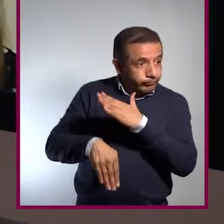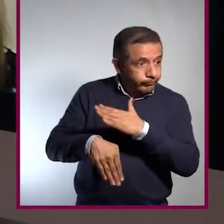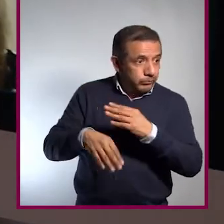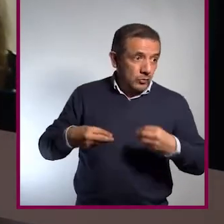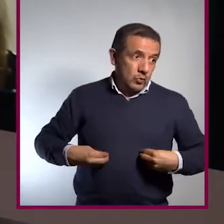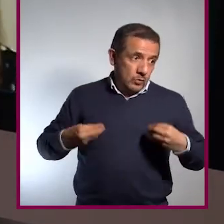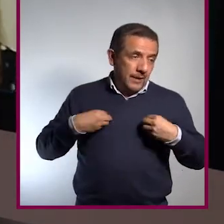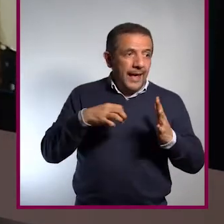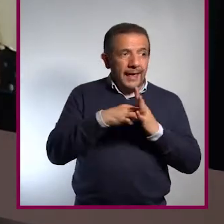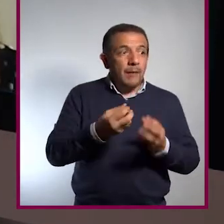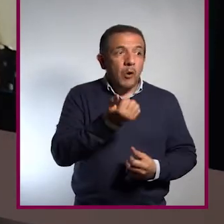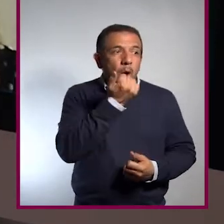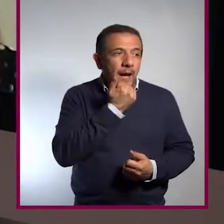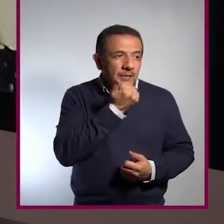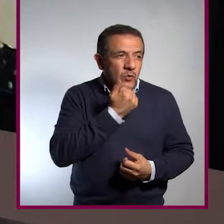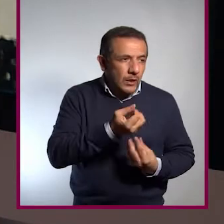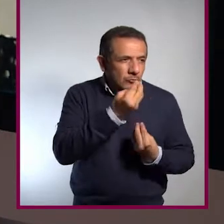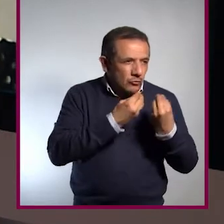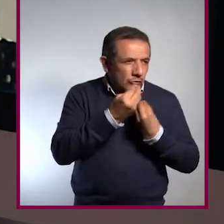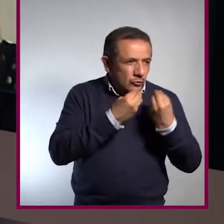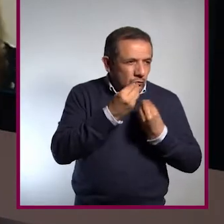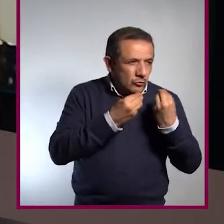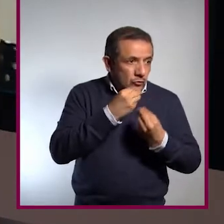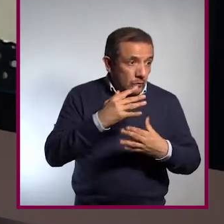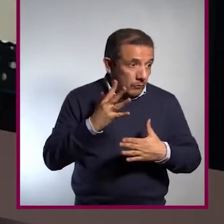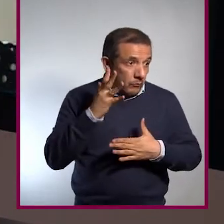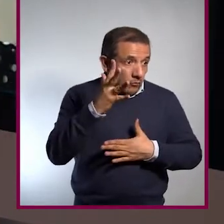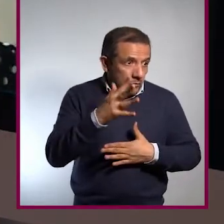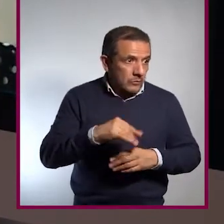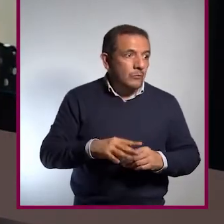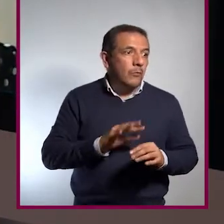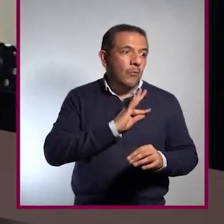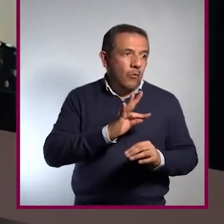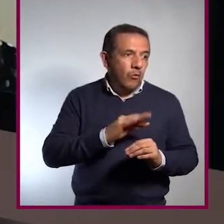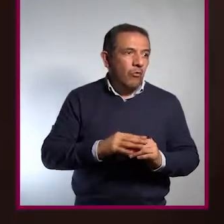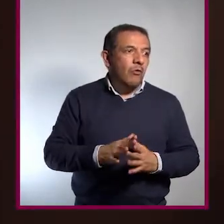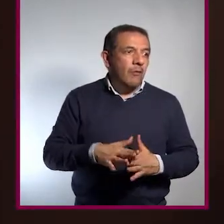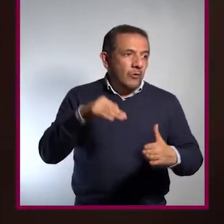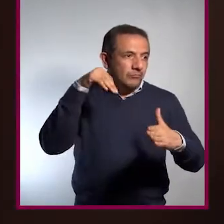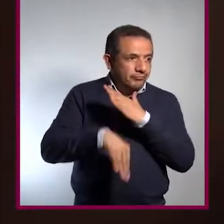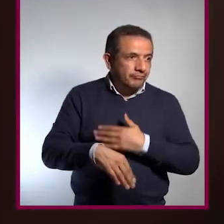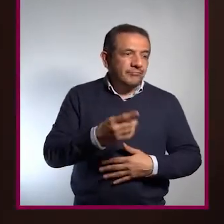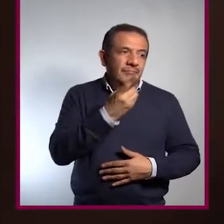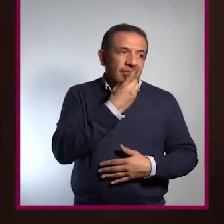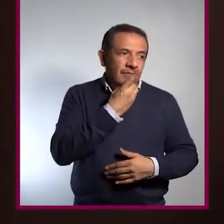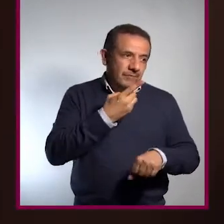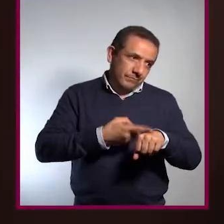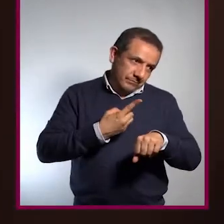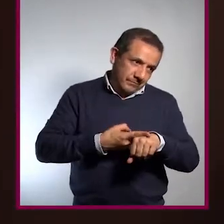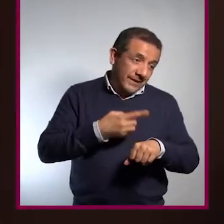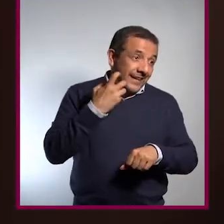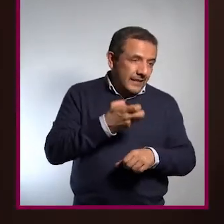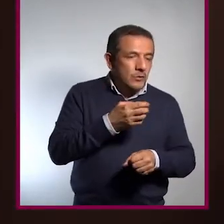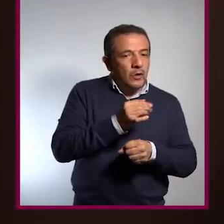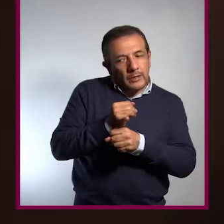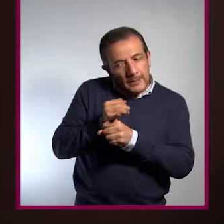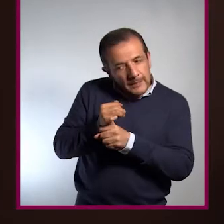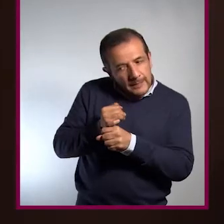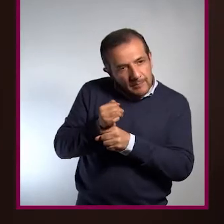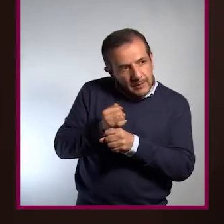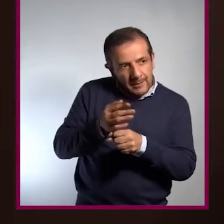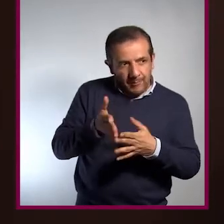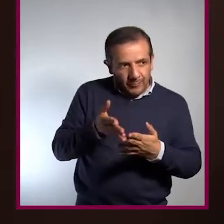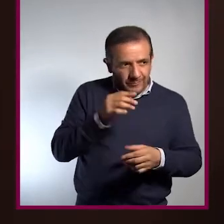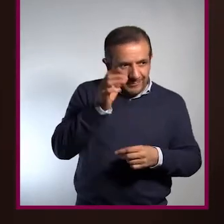vida sedentaria, eso nos incrementa el riesgo de padecer diabetes, por ejemplo. Todo eso lo determinaron por investigación